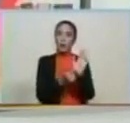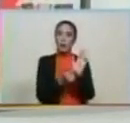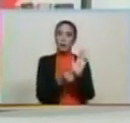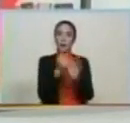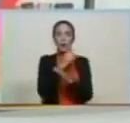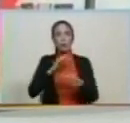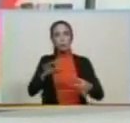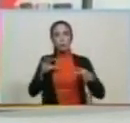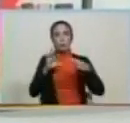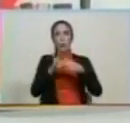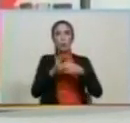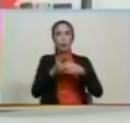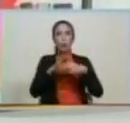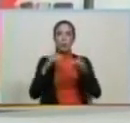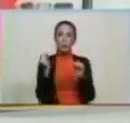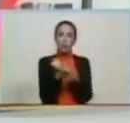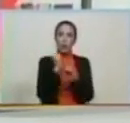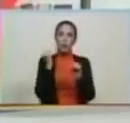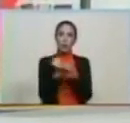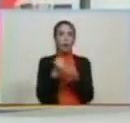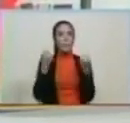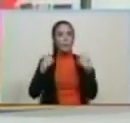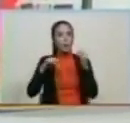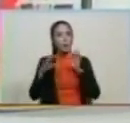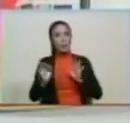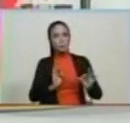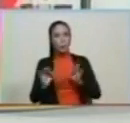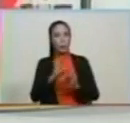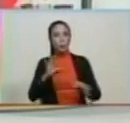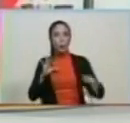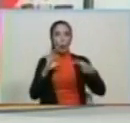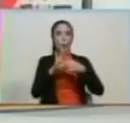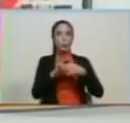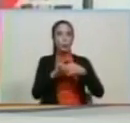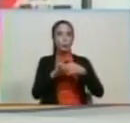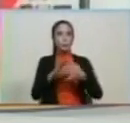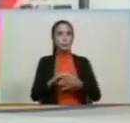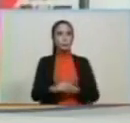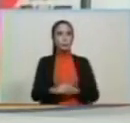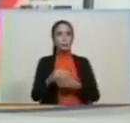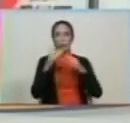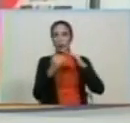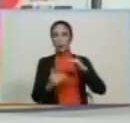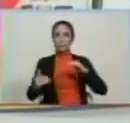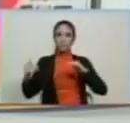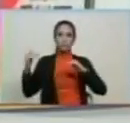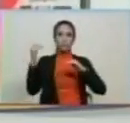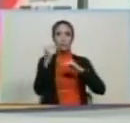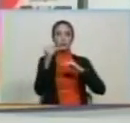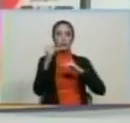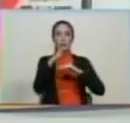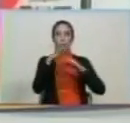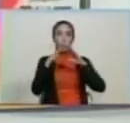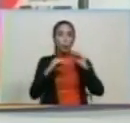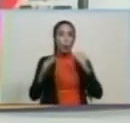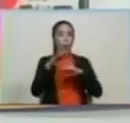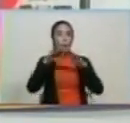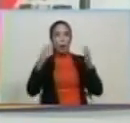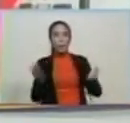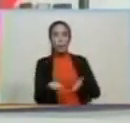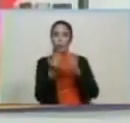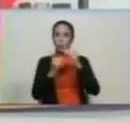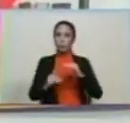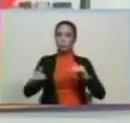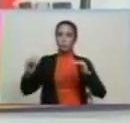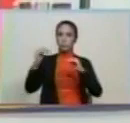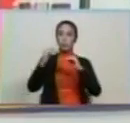de unión operativa, práctica, del más alto estándar mundial de nuestra